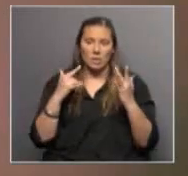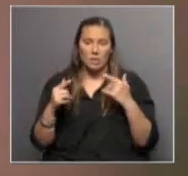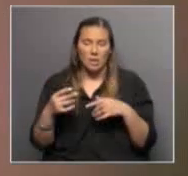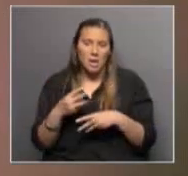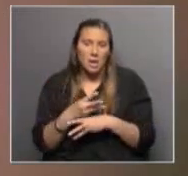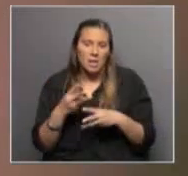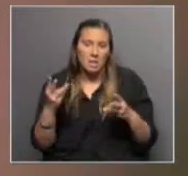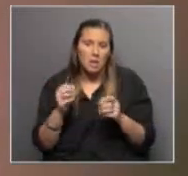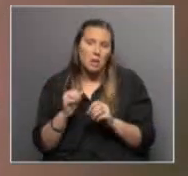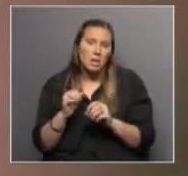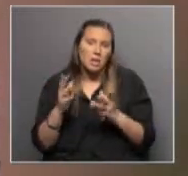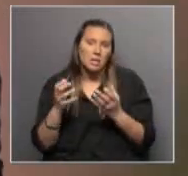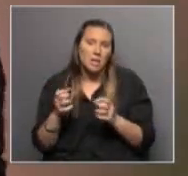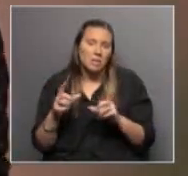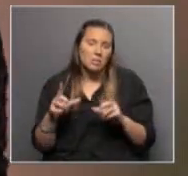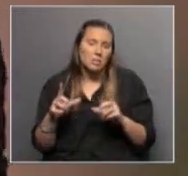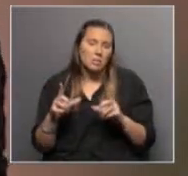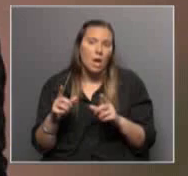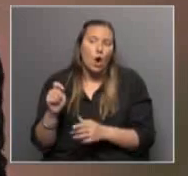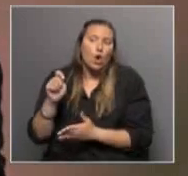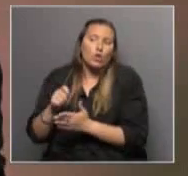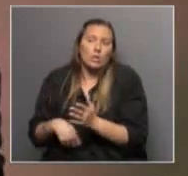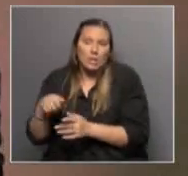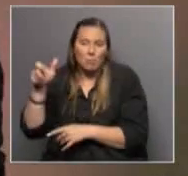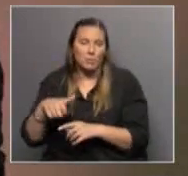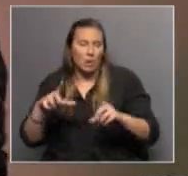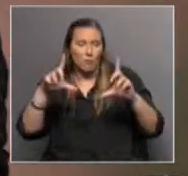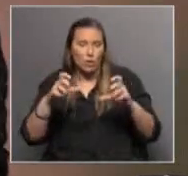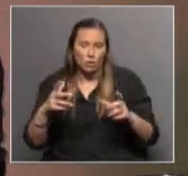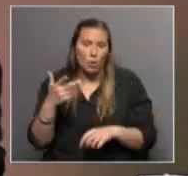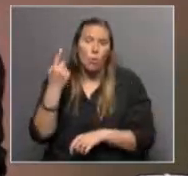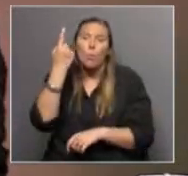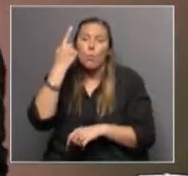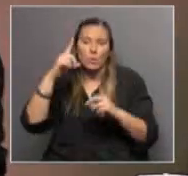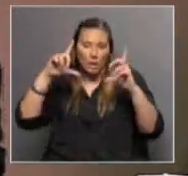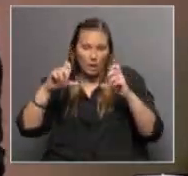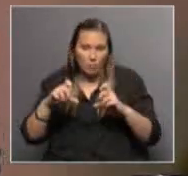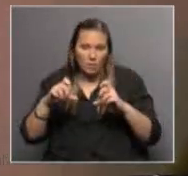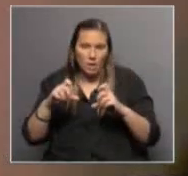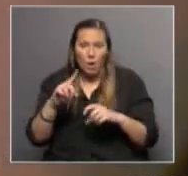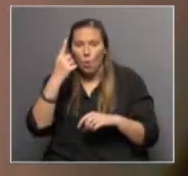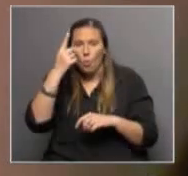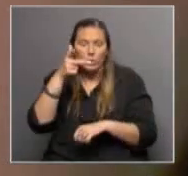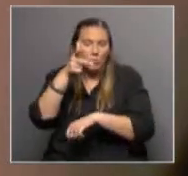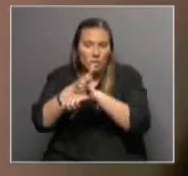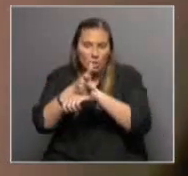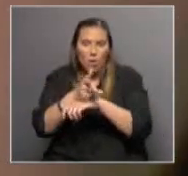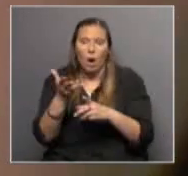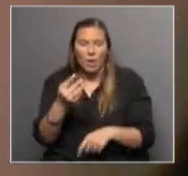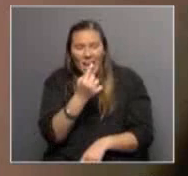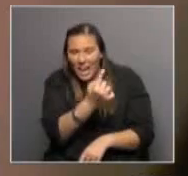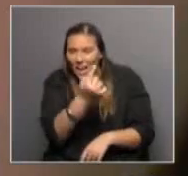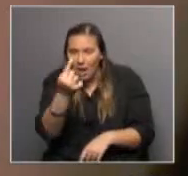en general si querías hacer un registro eso tenía que contratar a alguien para que lo registrar había una cámara una cámara de fotos una cámara de vídeo ahora cada